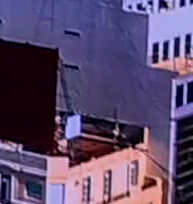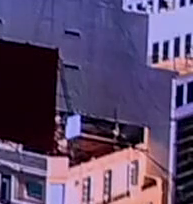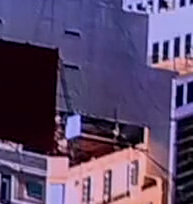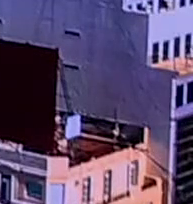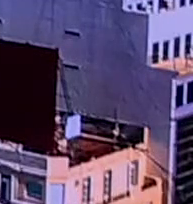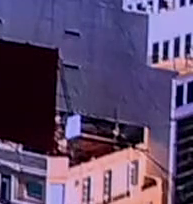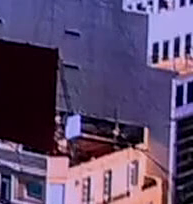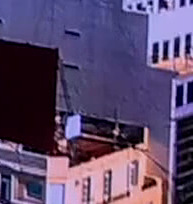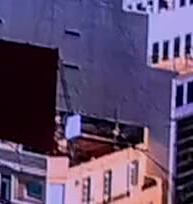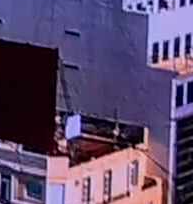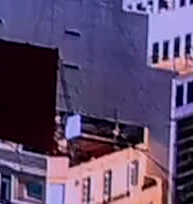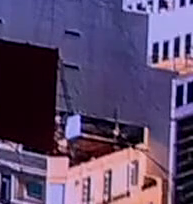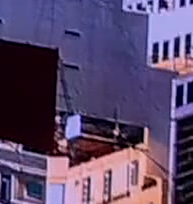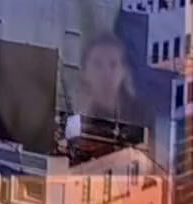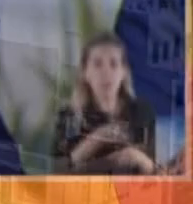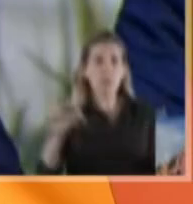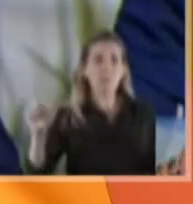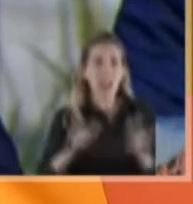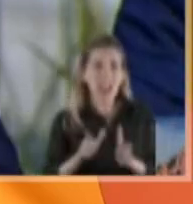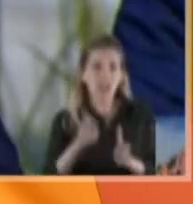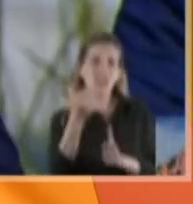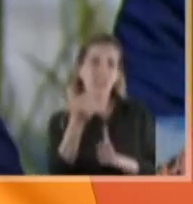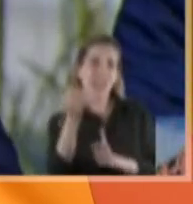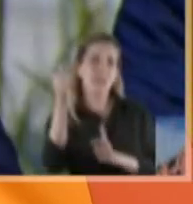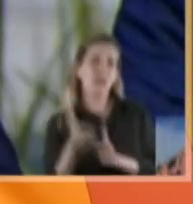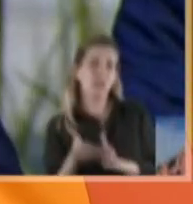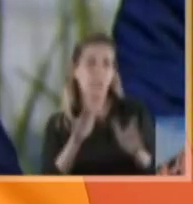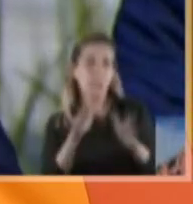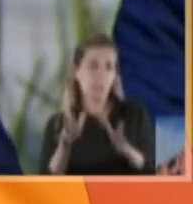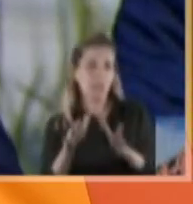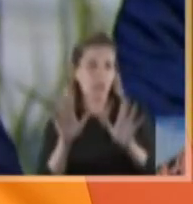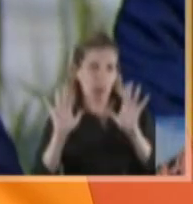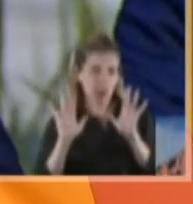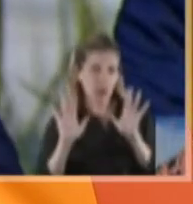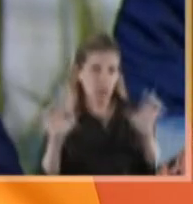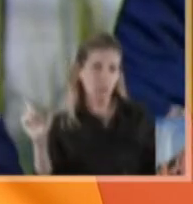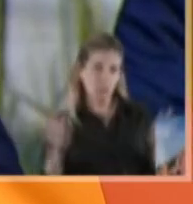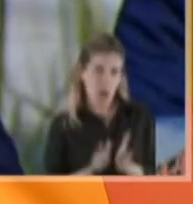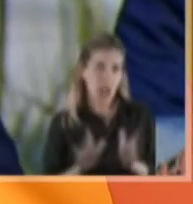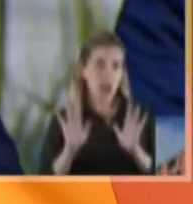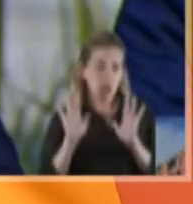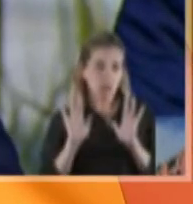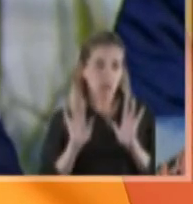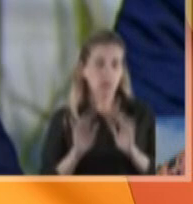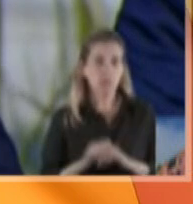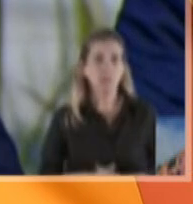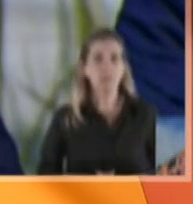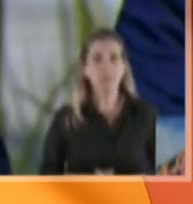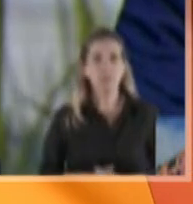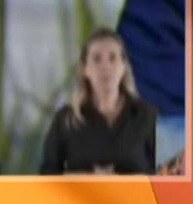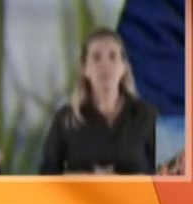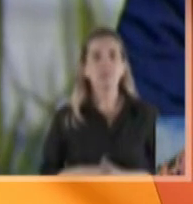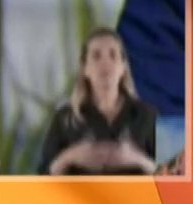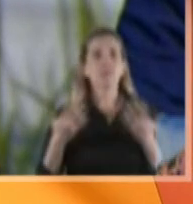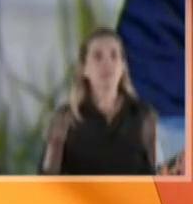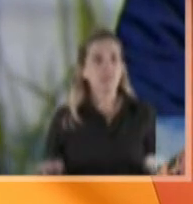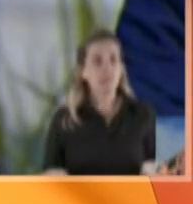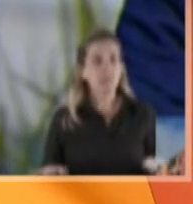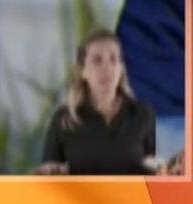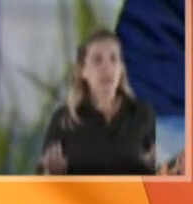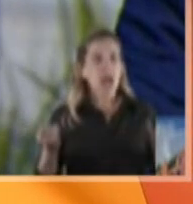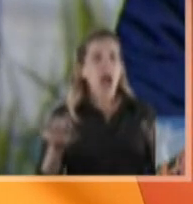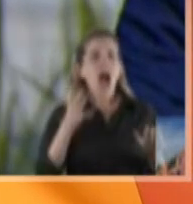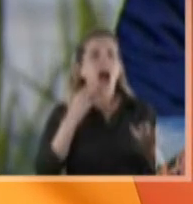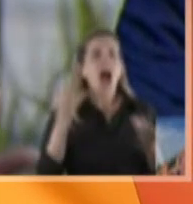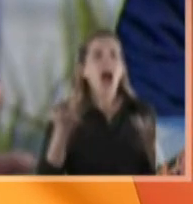agrupa a numerosos sectores del peronismo entre ellos el kirchnerismo sobre todo el kirchnerismo más duro representado por la vicepresidenta